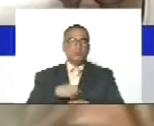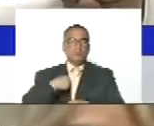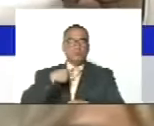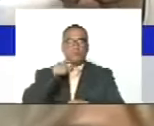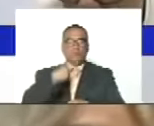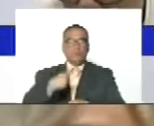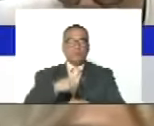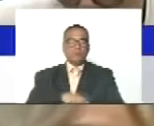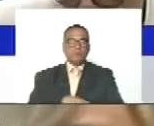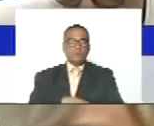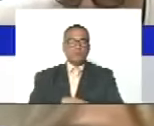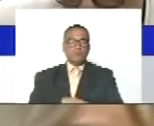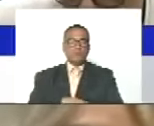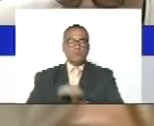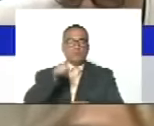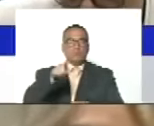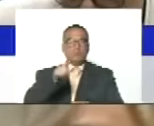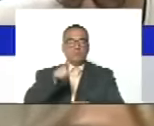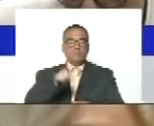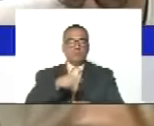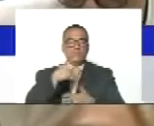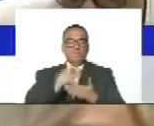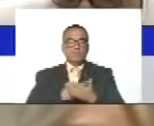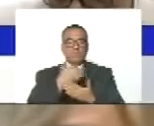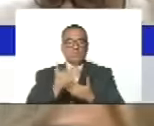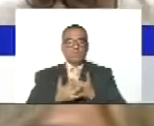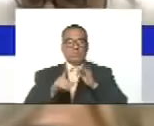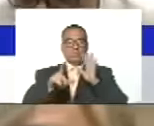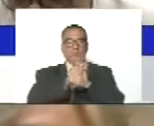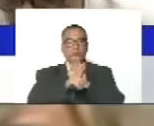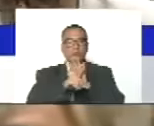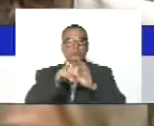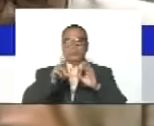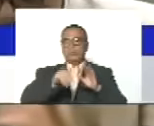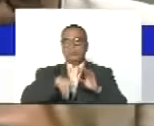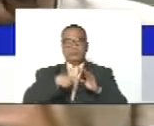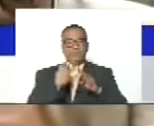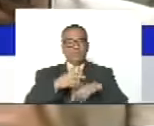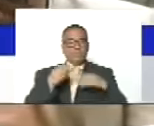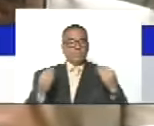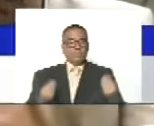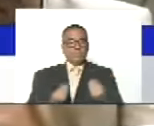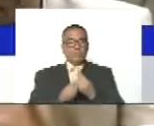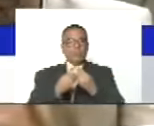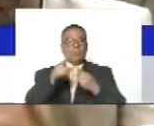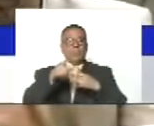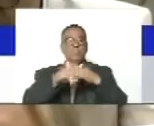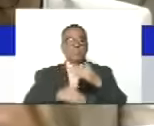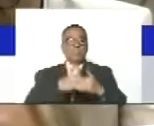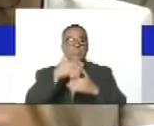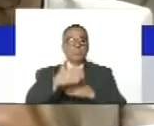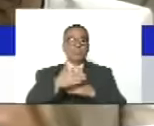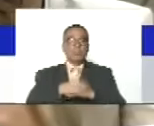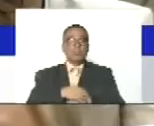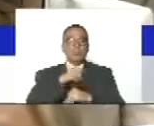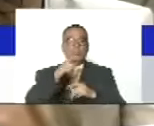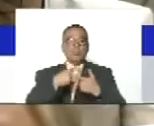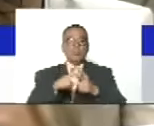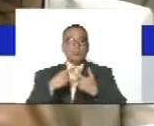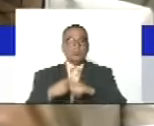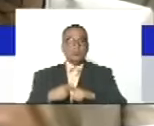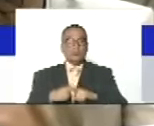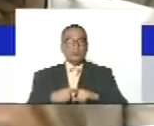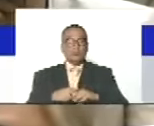dice este anteproyecto de ley, no podríamos acompañarlo más allá de